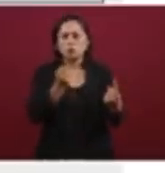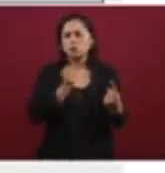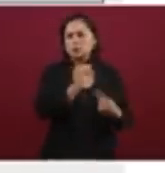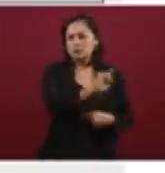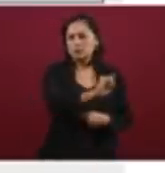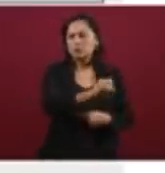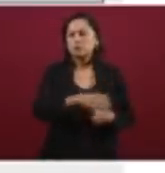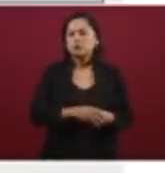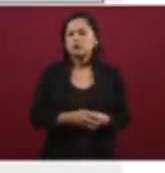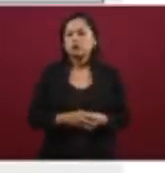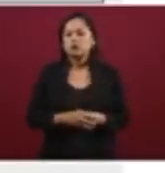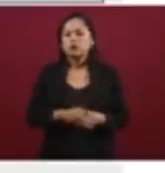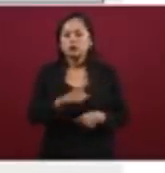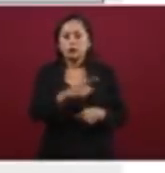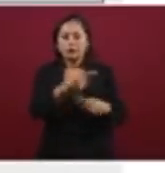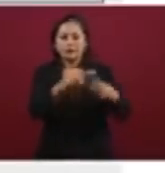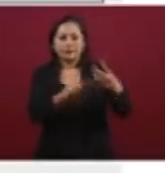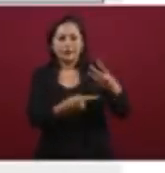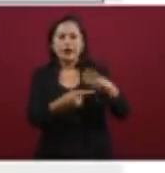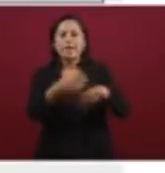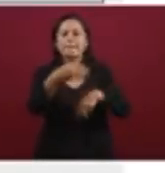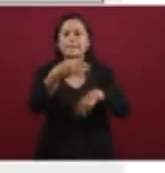tan pendientes